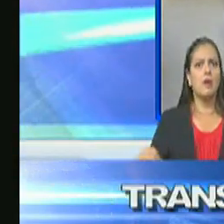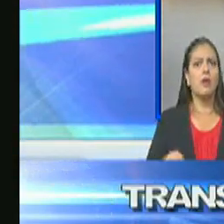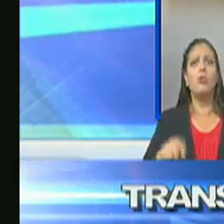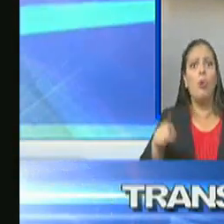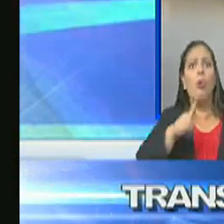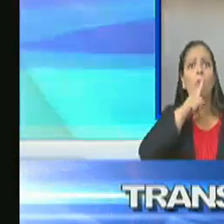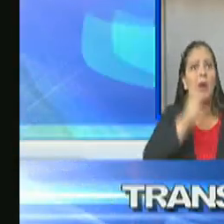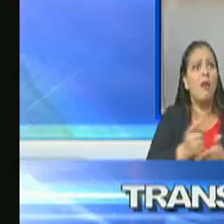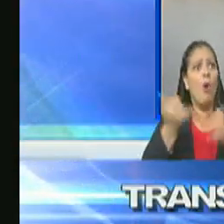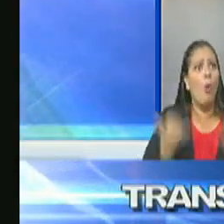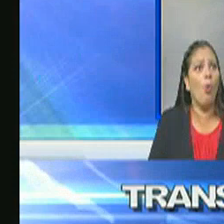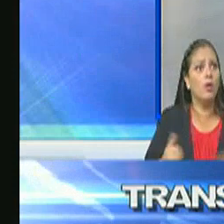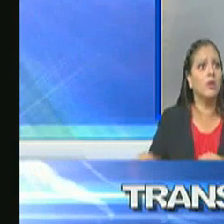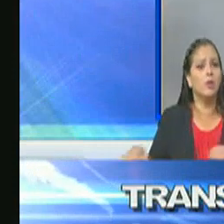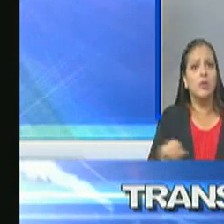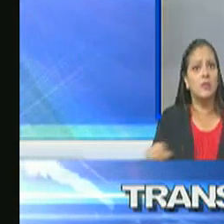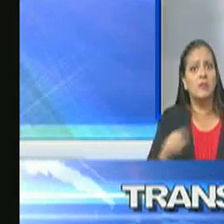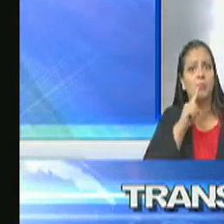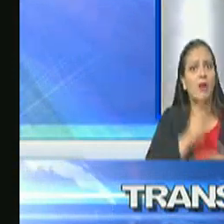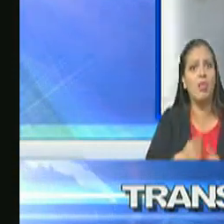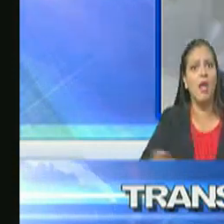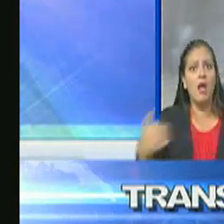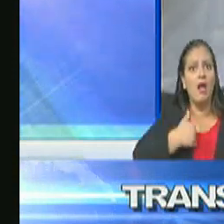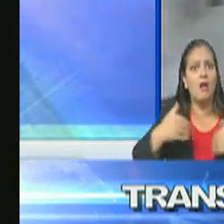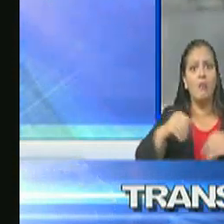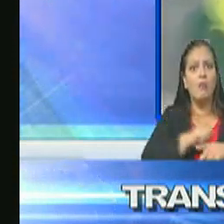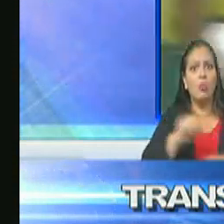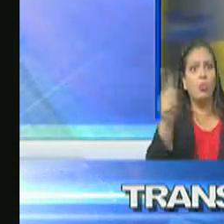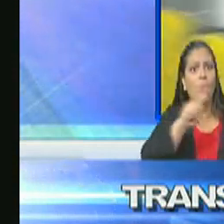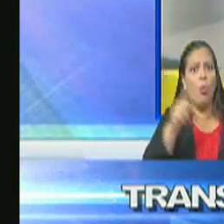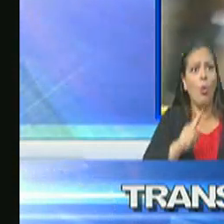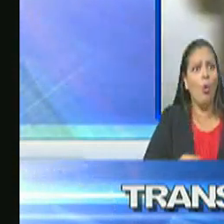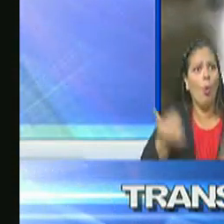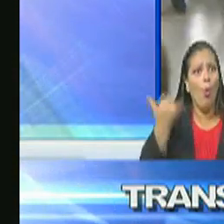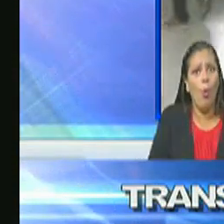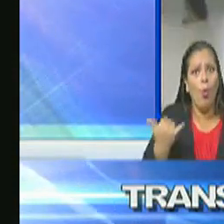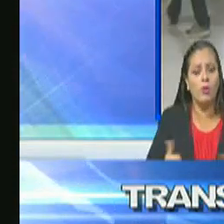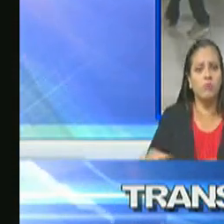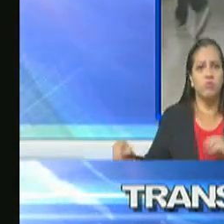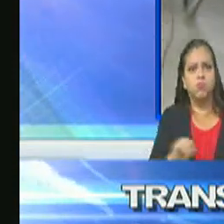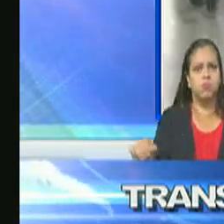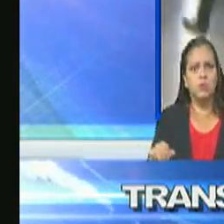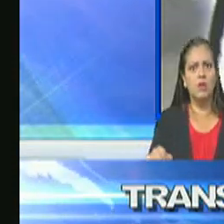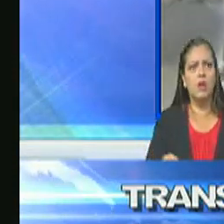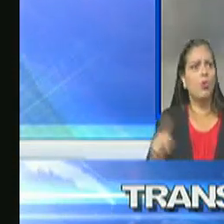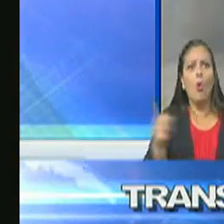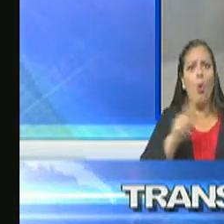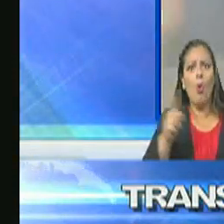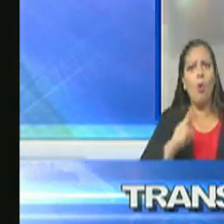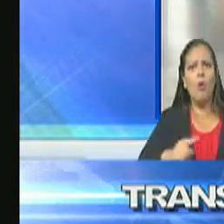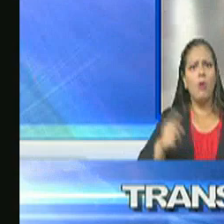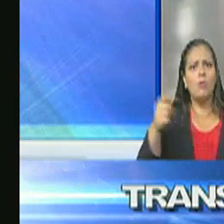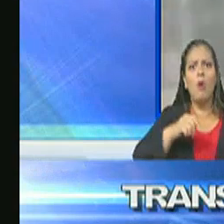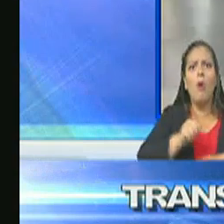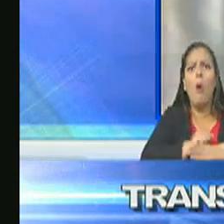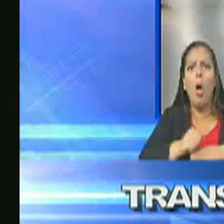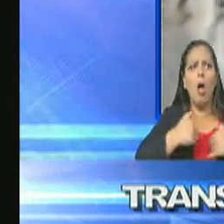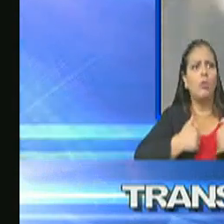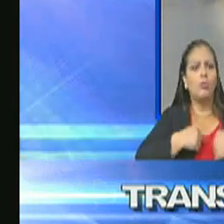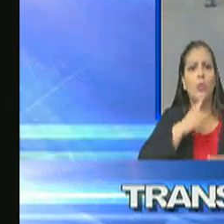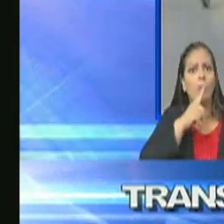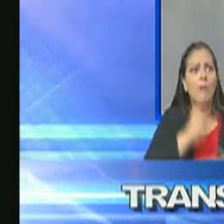La noticia transmitió en vivo el momento en que se produjo el temblor. Nuestro